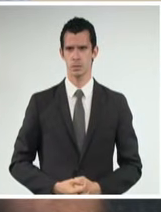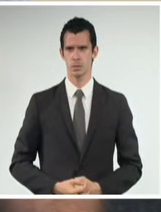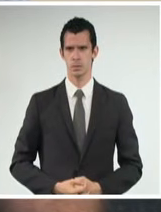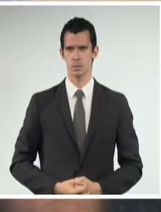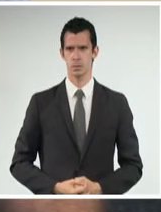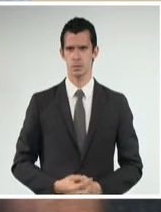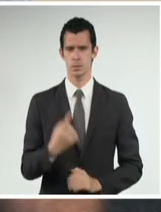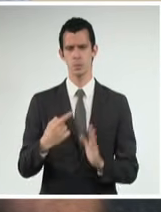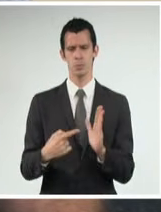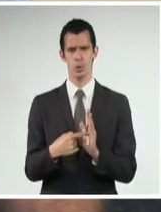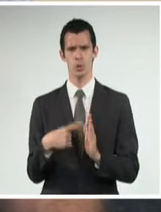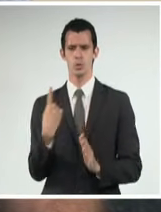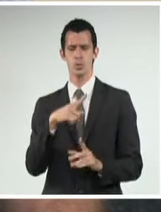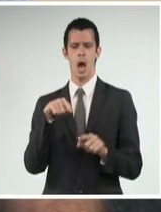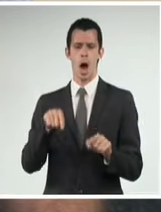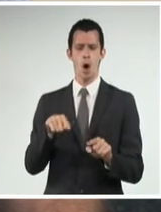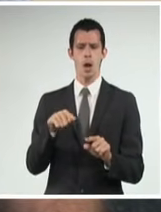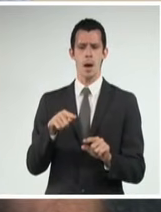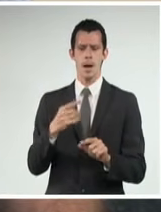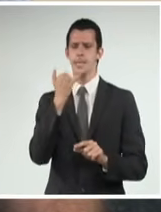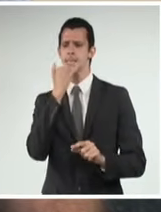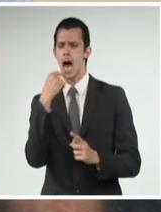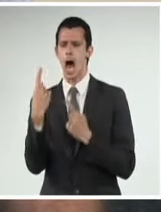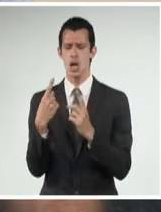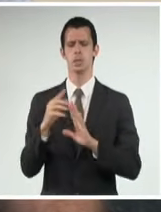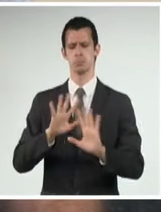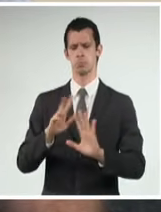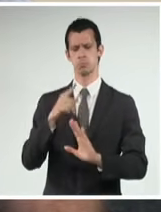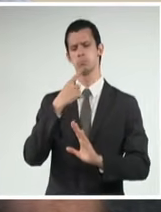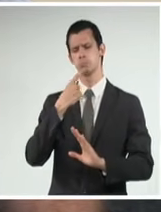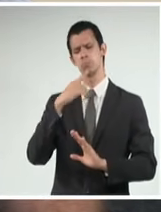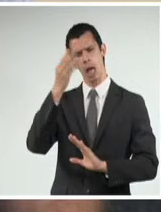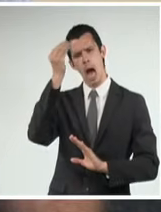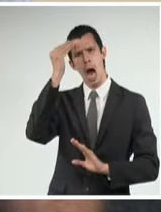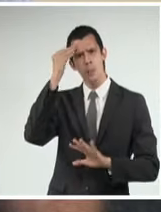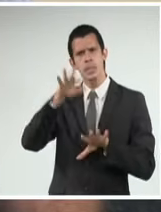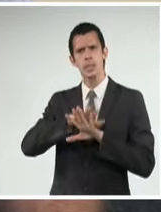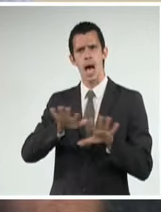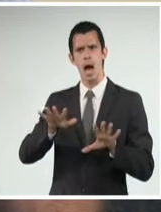nos van dando aprendizaje todos los días, pero